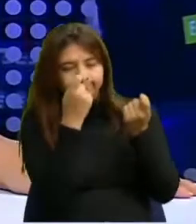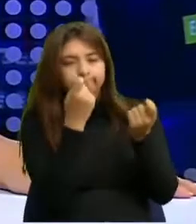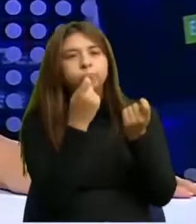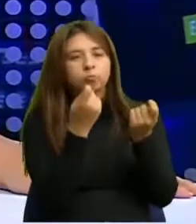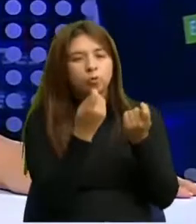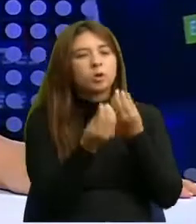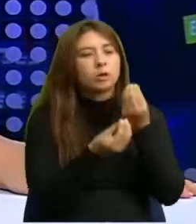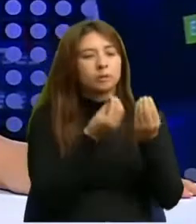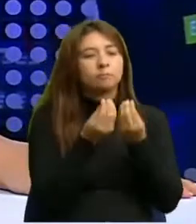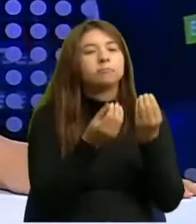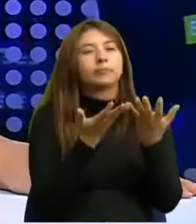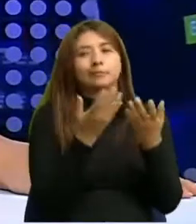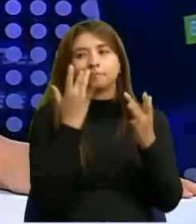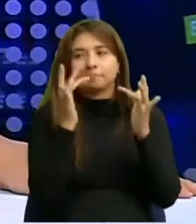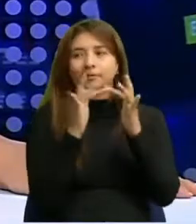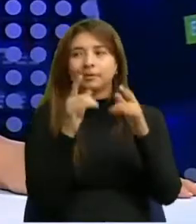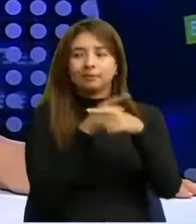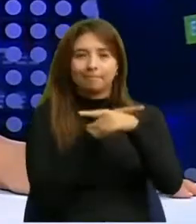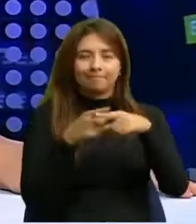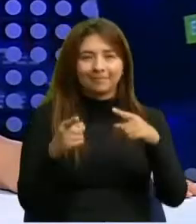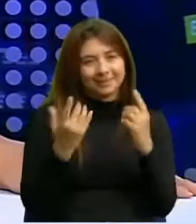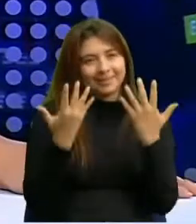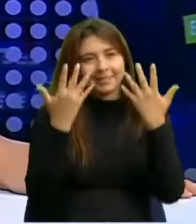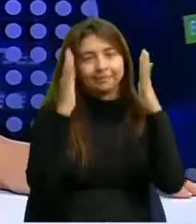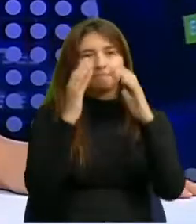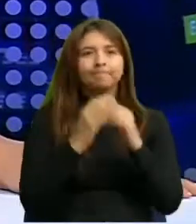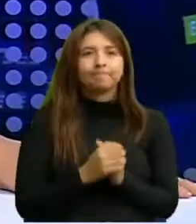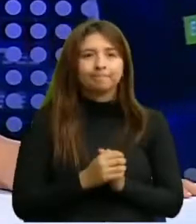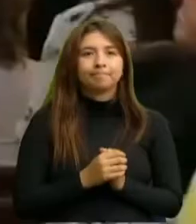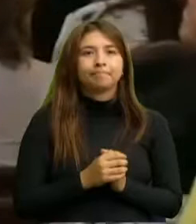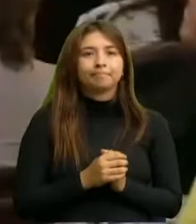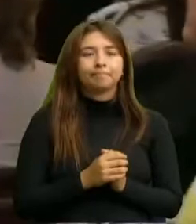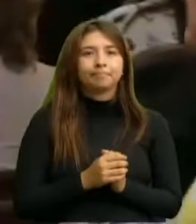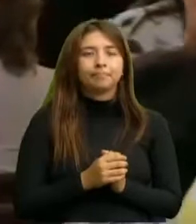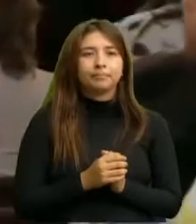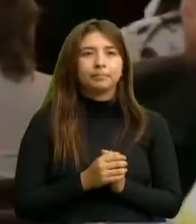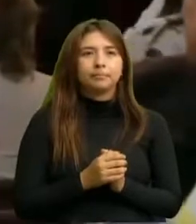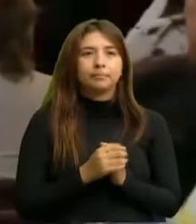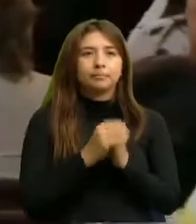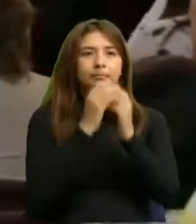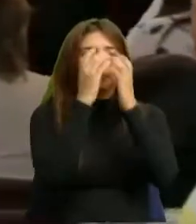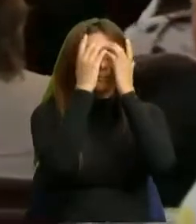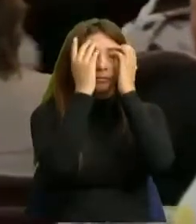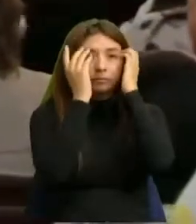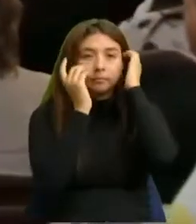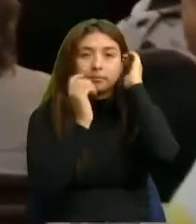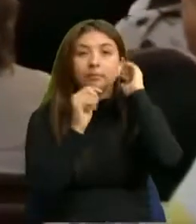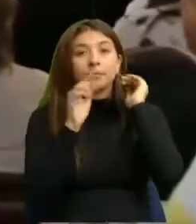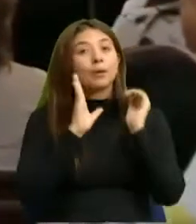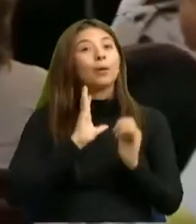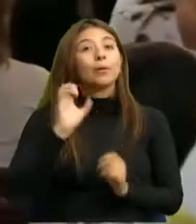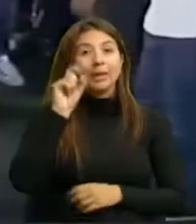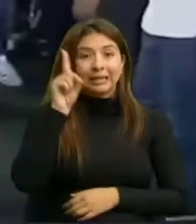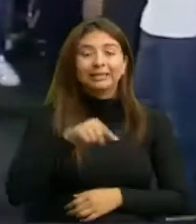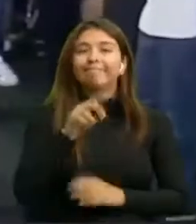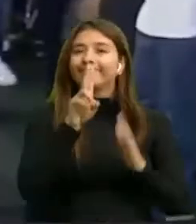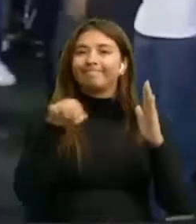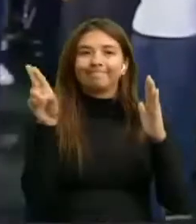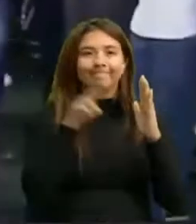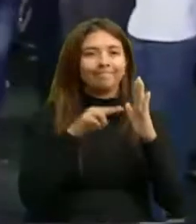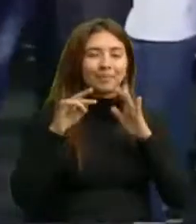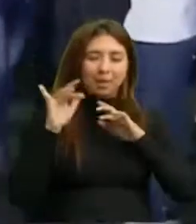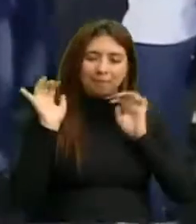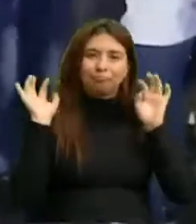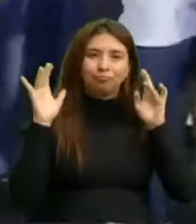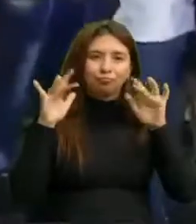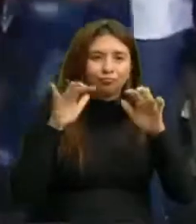municipio durante la celebración de esta, la Semana Mayor. En Ocaña también estarán prohibidas las procesiones en Semana Santa